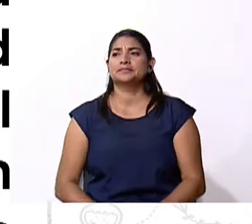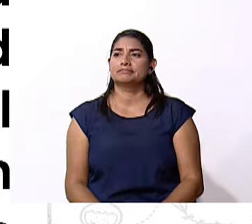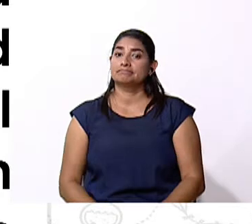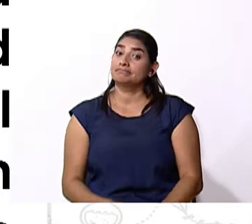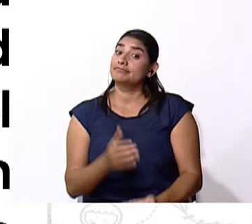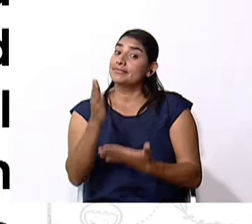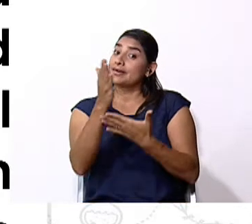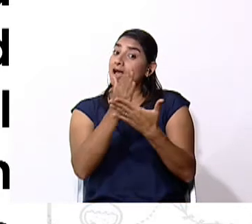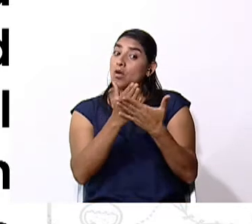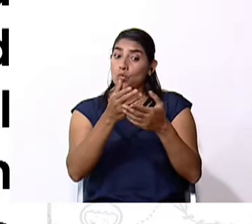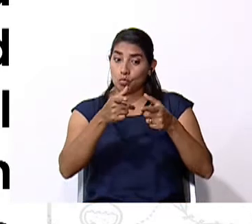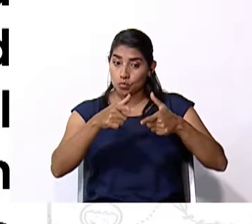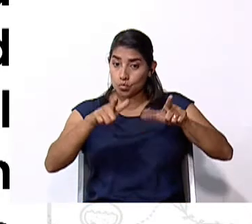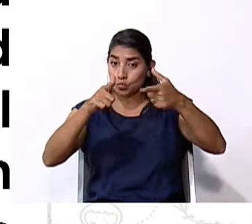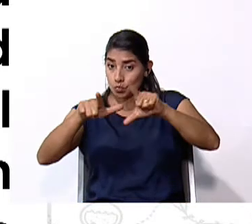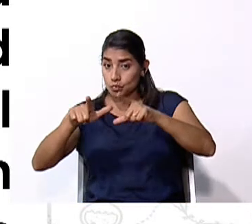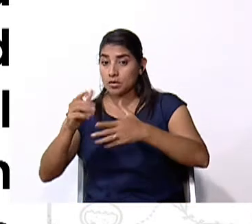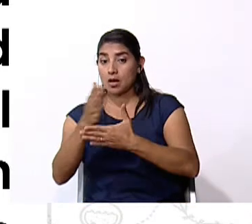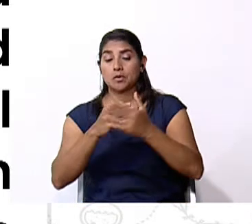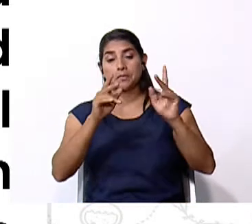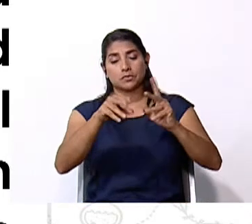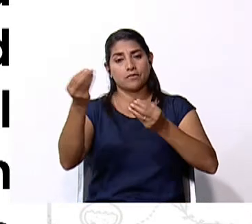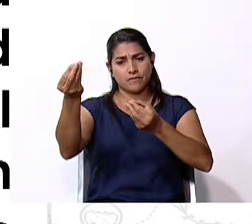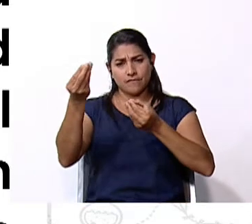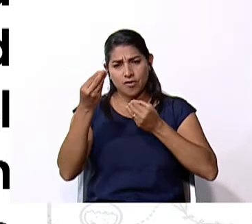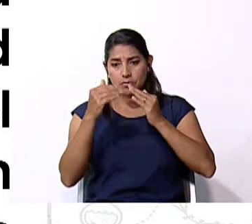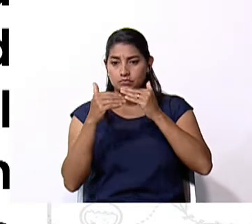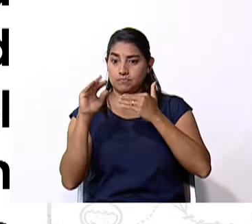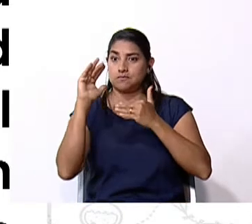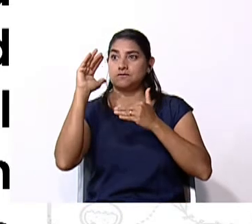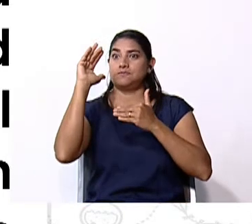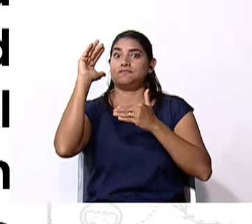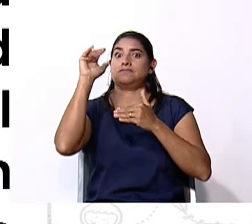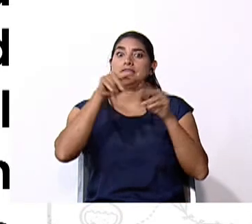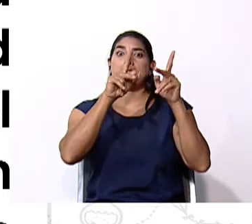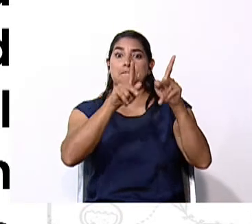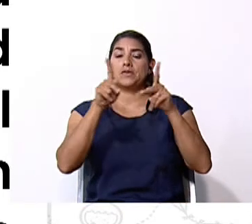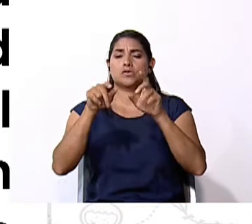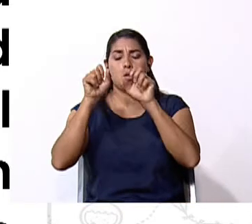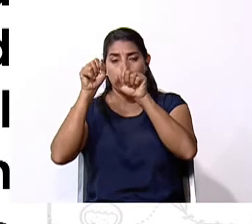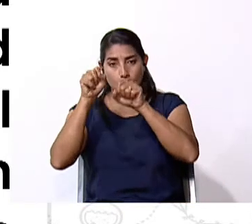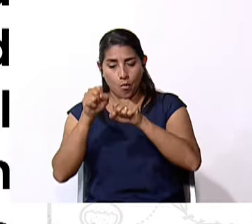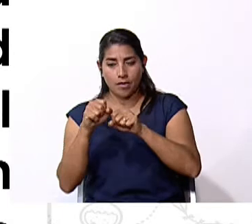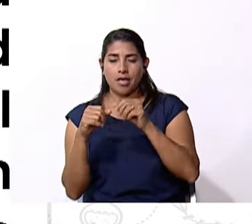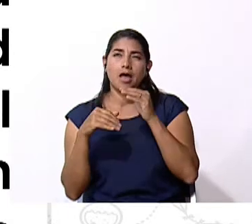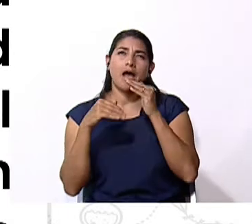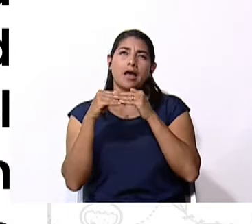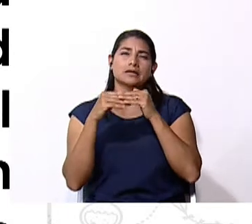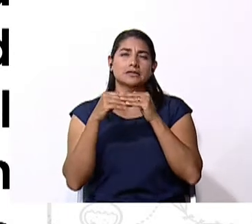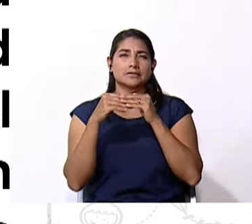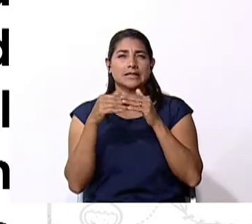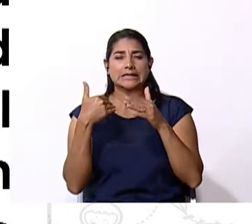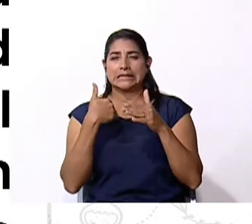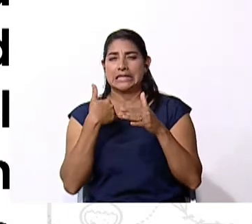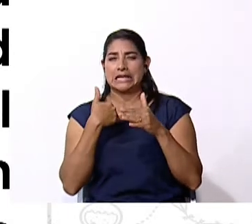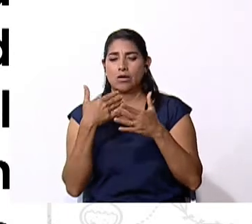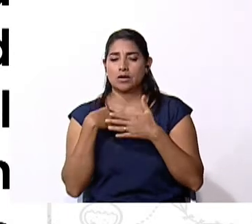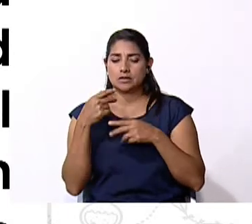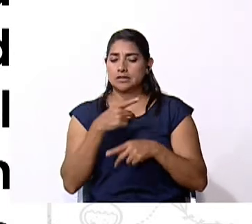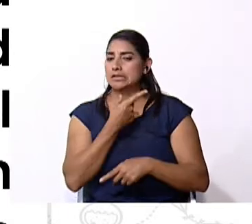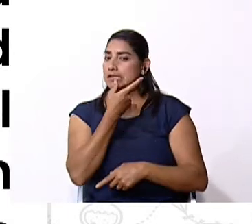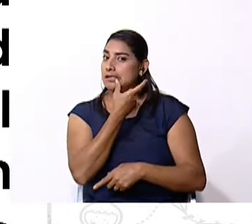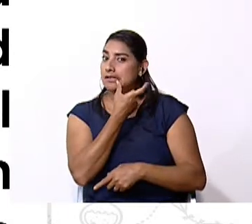En algunos casos, en los que estos datos se superan, la persona puede llegar a estar padeciendo cierta adicción